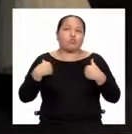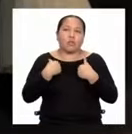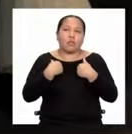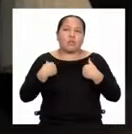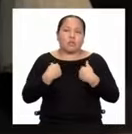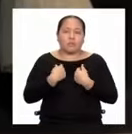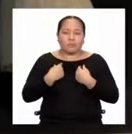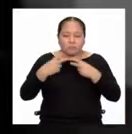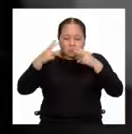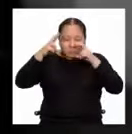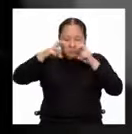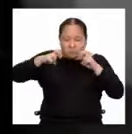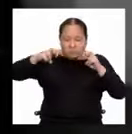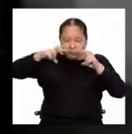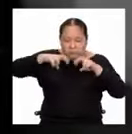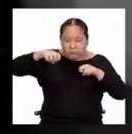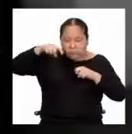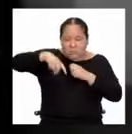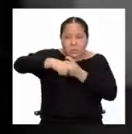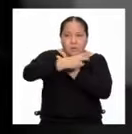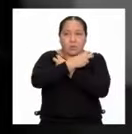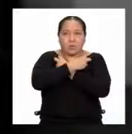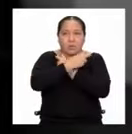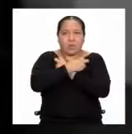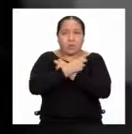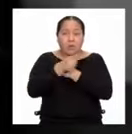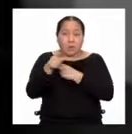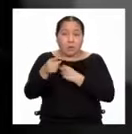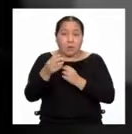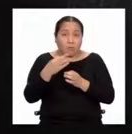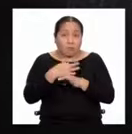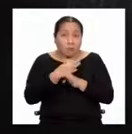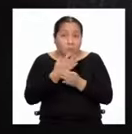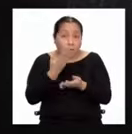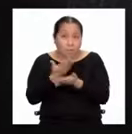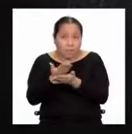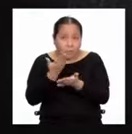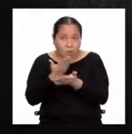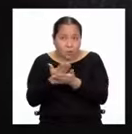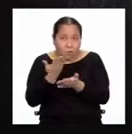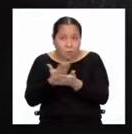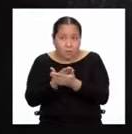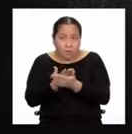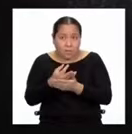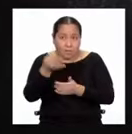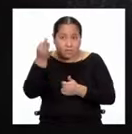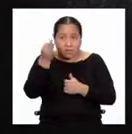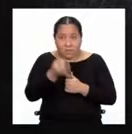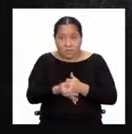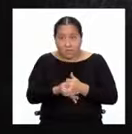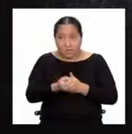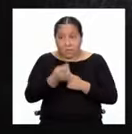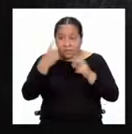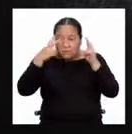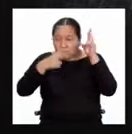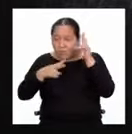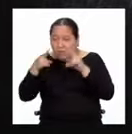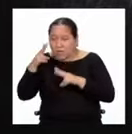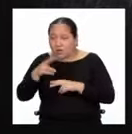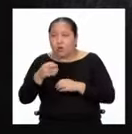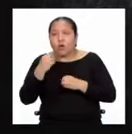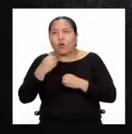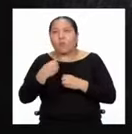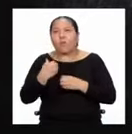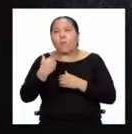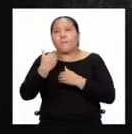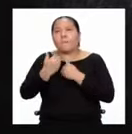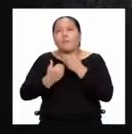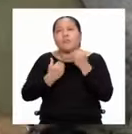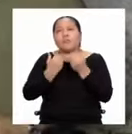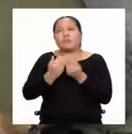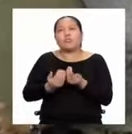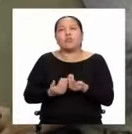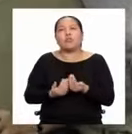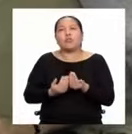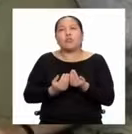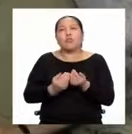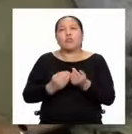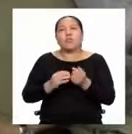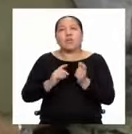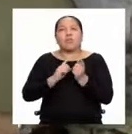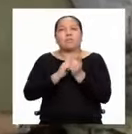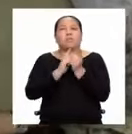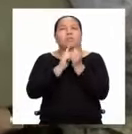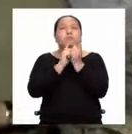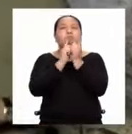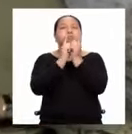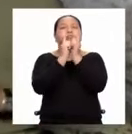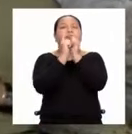estos fósiles, ¿hay forma de comprobar o evaluar cómo ha existido un proceso evolutivo en la historia? Por supuesto,